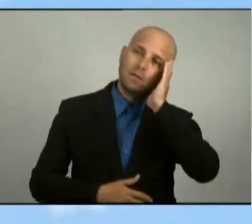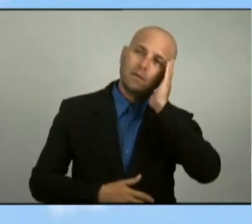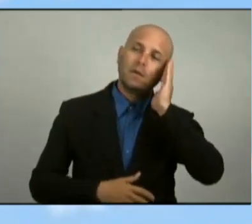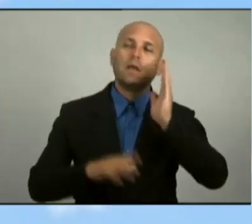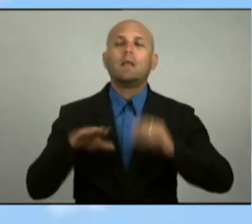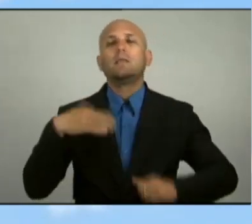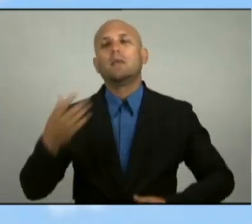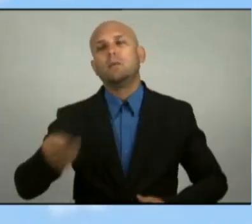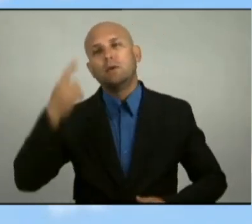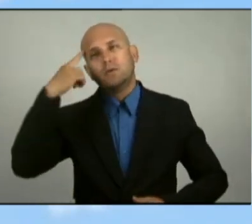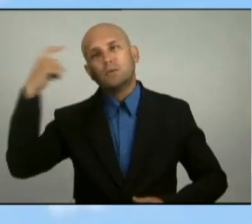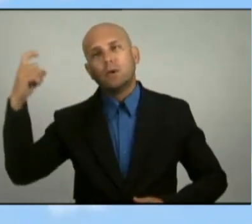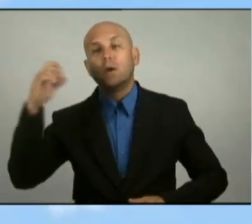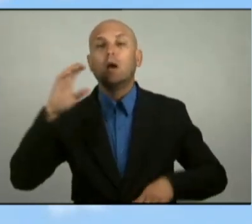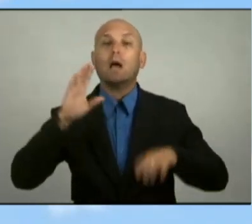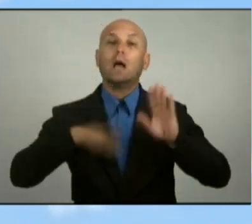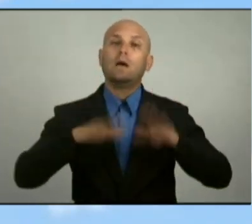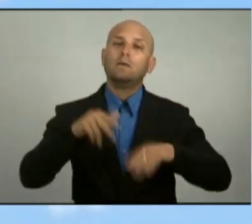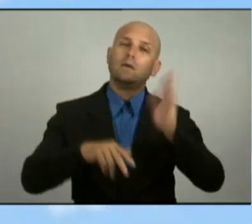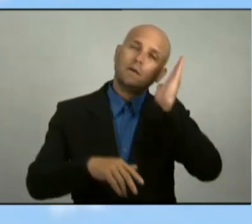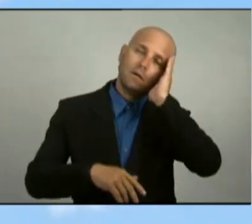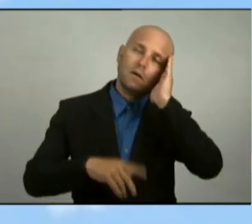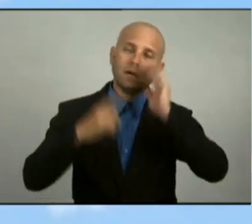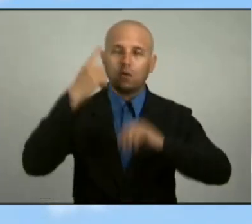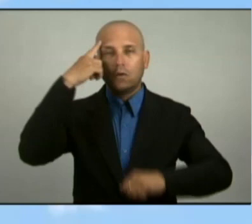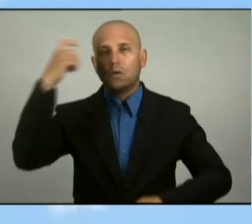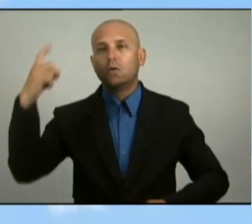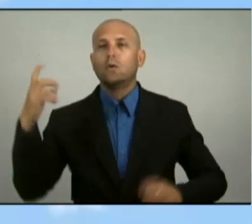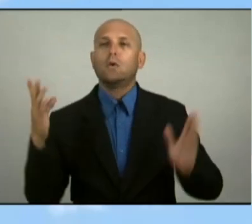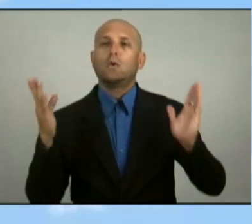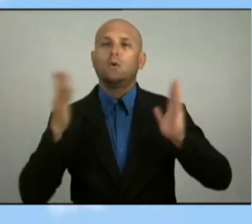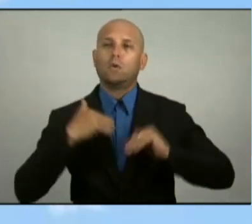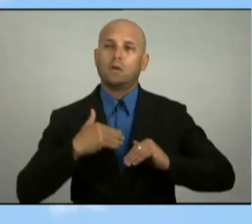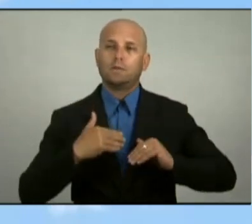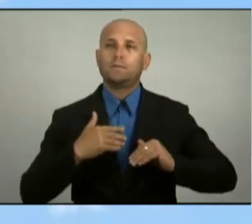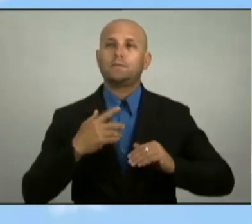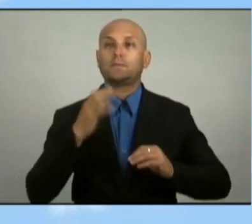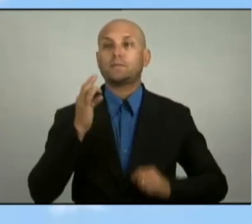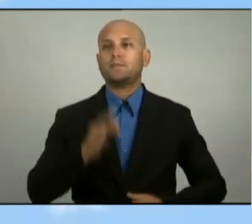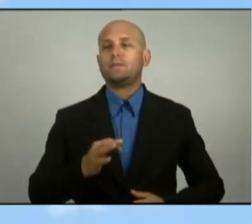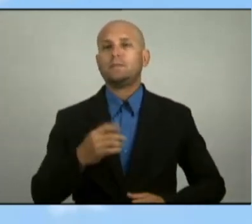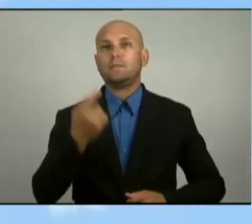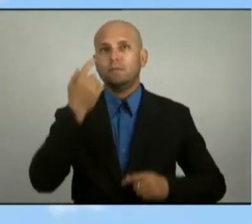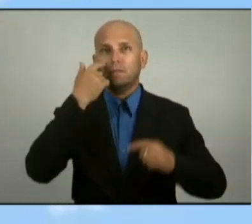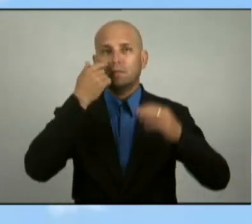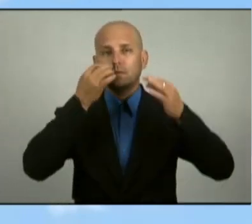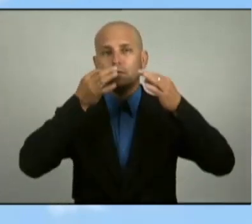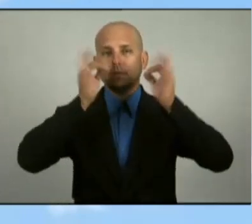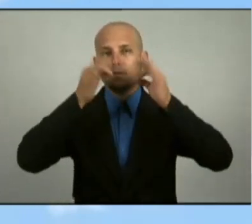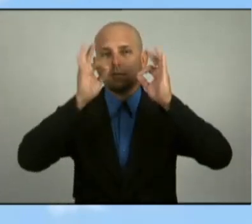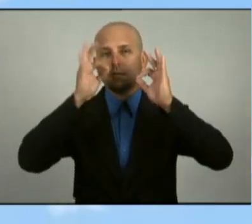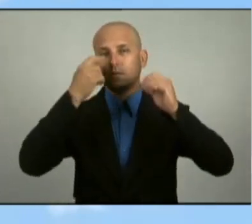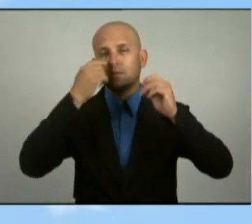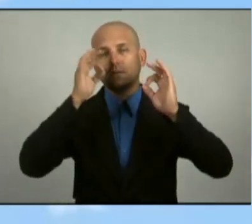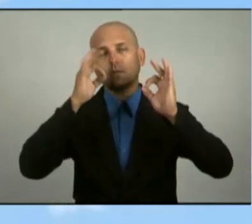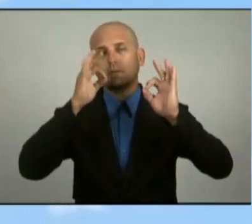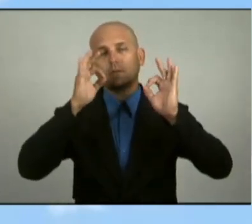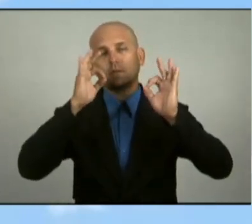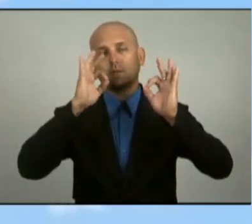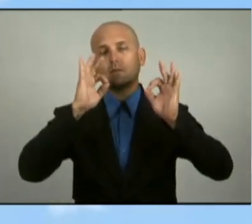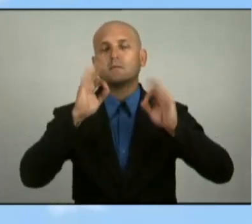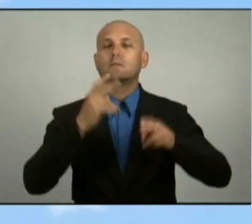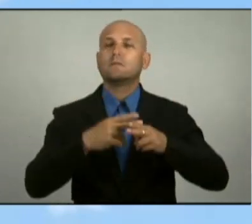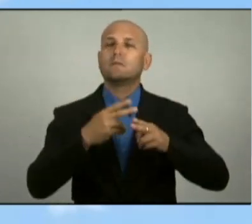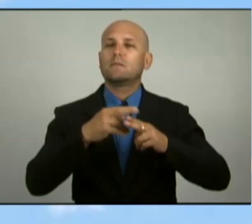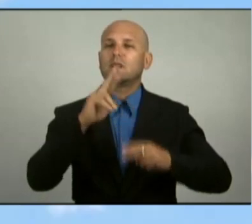permanecemos dormidos sino solamente durante algunos periodos concretos llamados more movimiento ocular rápido o Ren rapid ag movements en